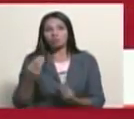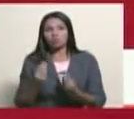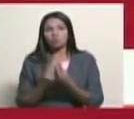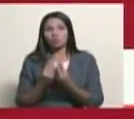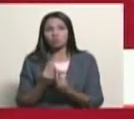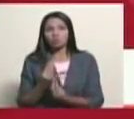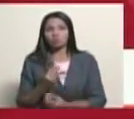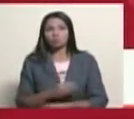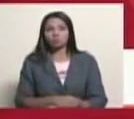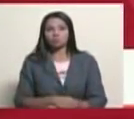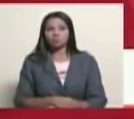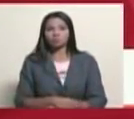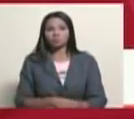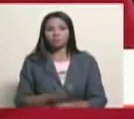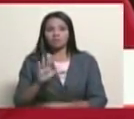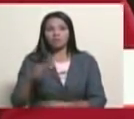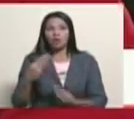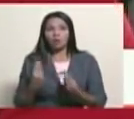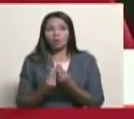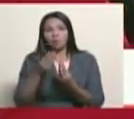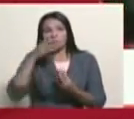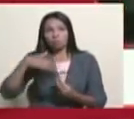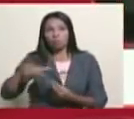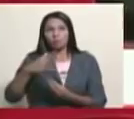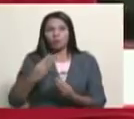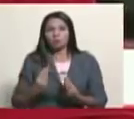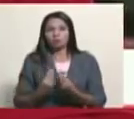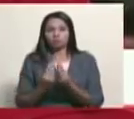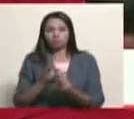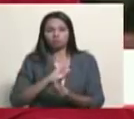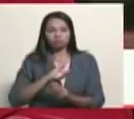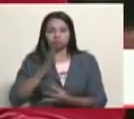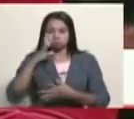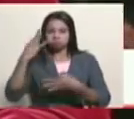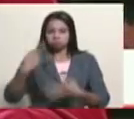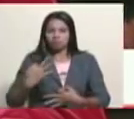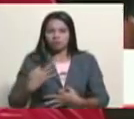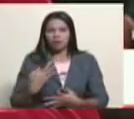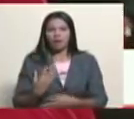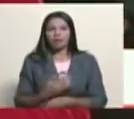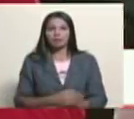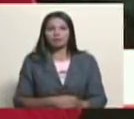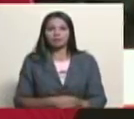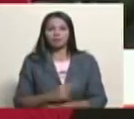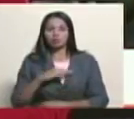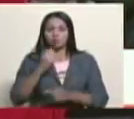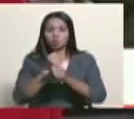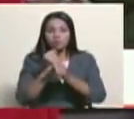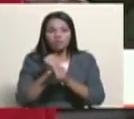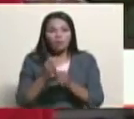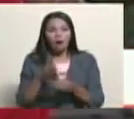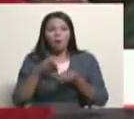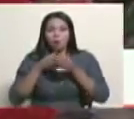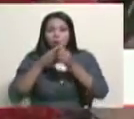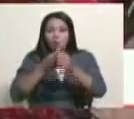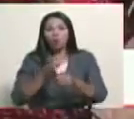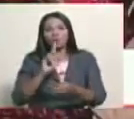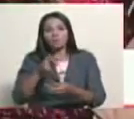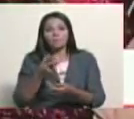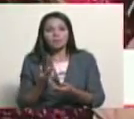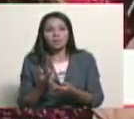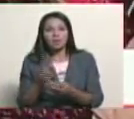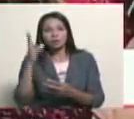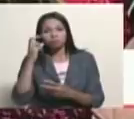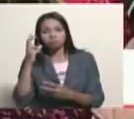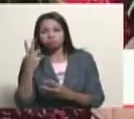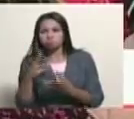Venezuela que está junto al pueblo con legitimidad real en trabajo, en liderazgo,